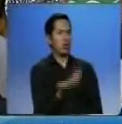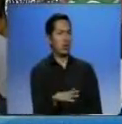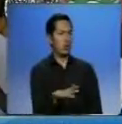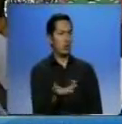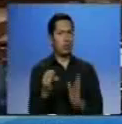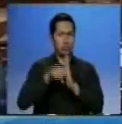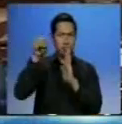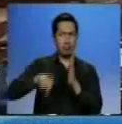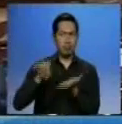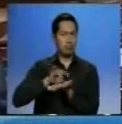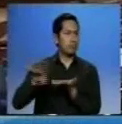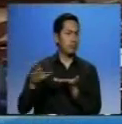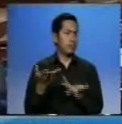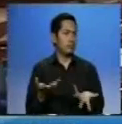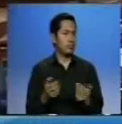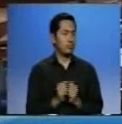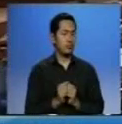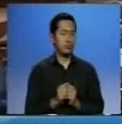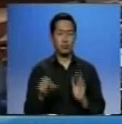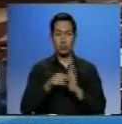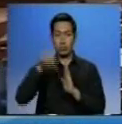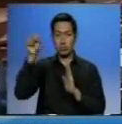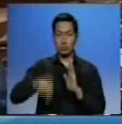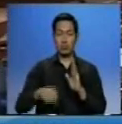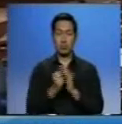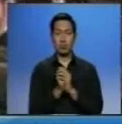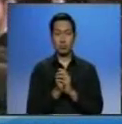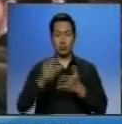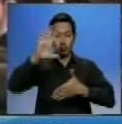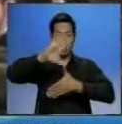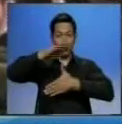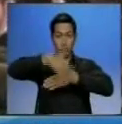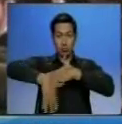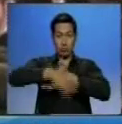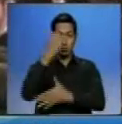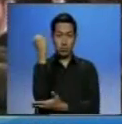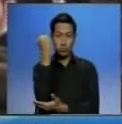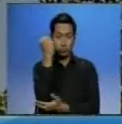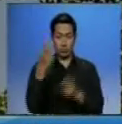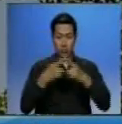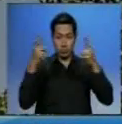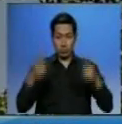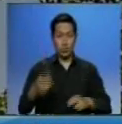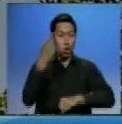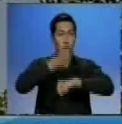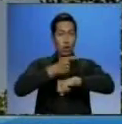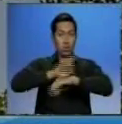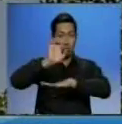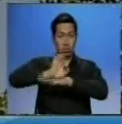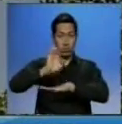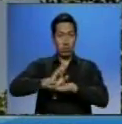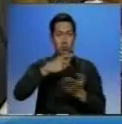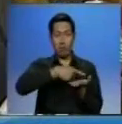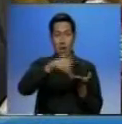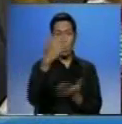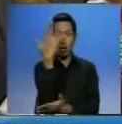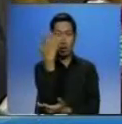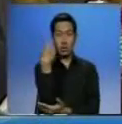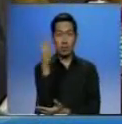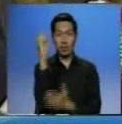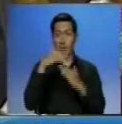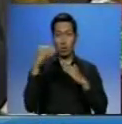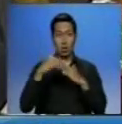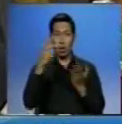Tribunal de Garantías. Esto tras el fallo de la Corte Interamericana de Derechos Humanos, que ordenó al Estado ecuatoriano pagar $15 millones. Tienen